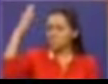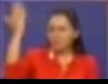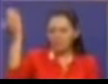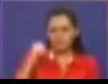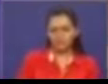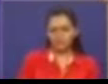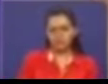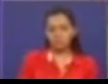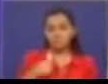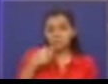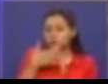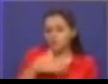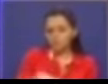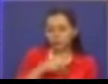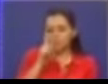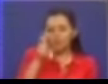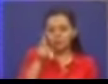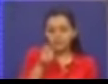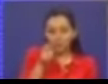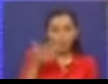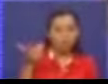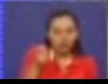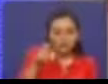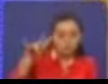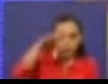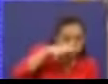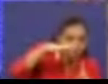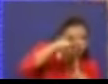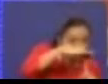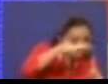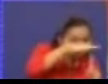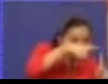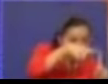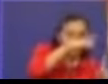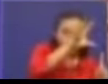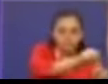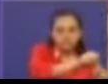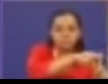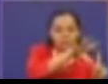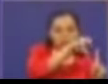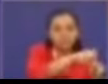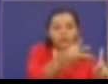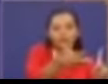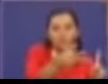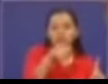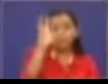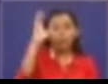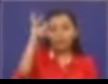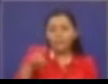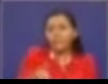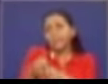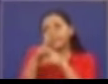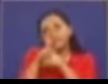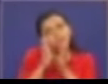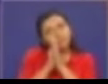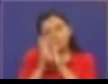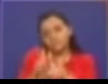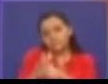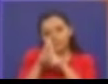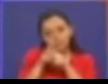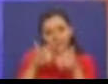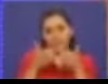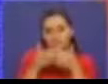queríamos identificar dónde estaba un celular, etc. Ahora tenemos nuestras propias capacidades y gracias a eso, casos emblemáticos que se han